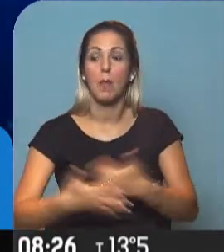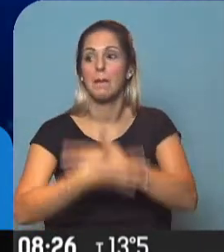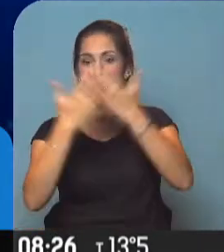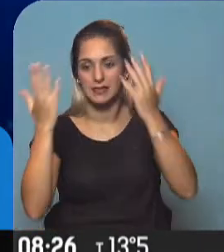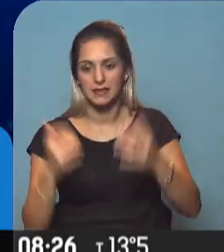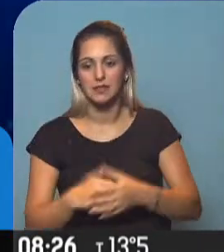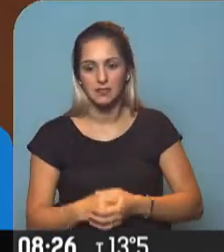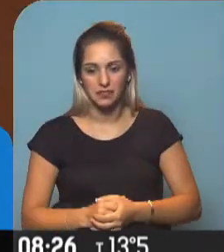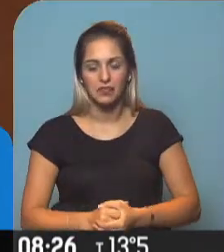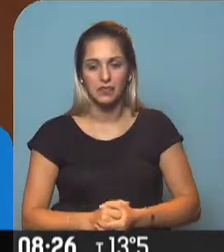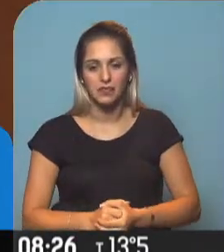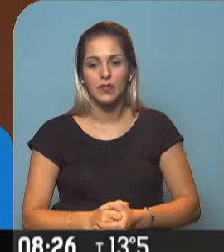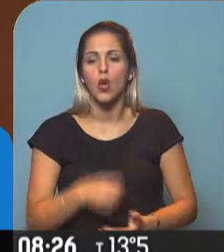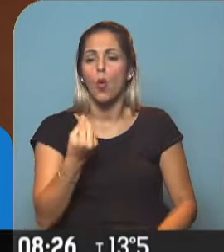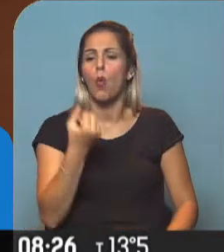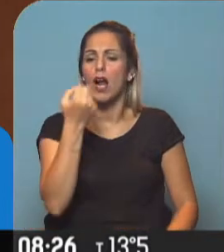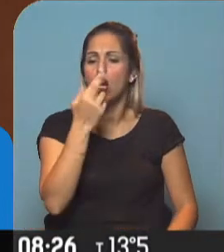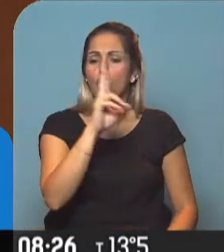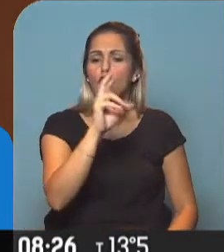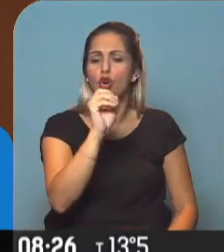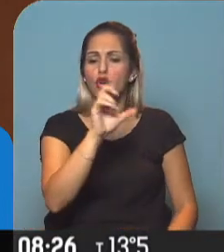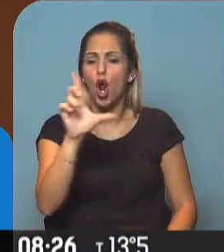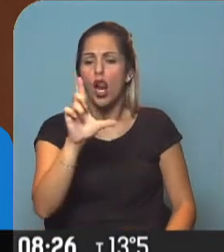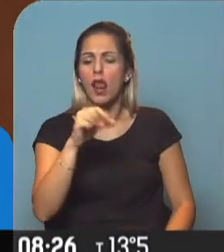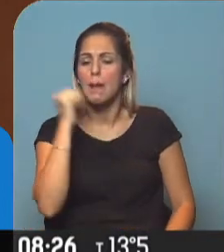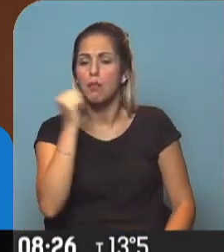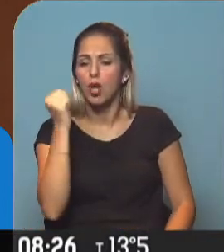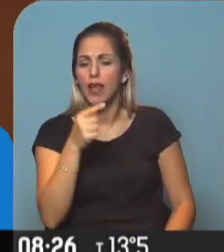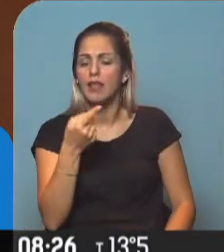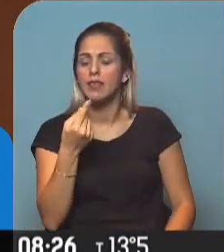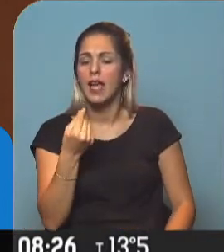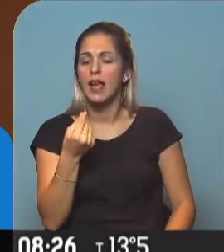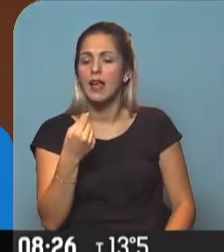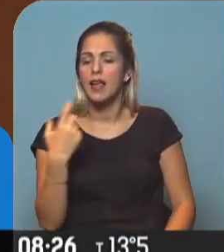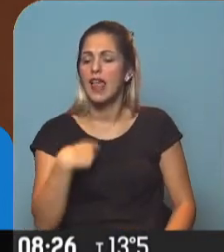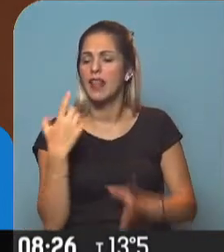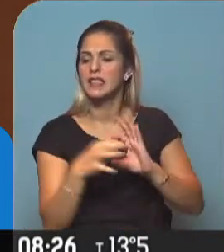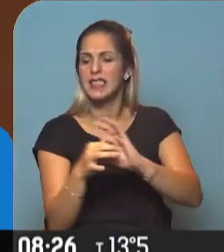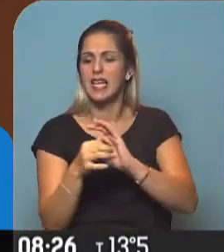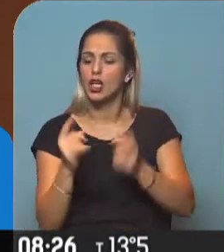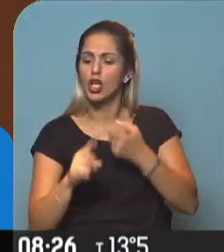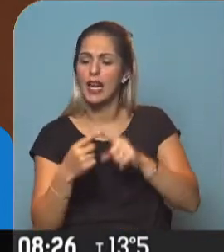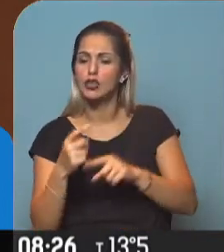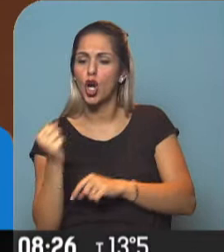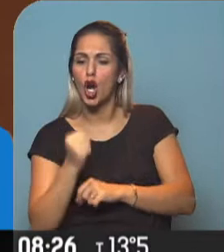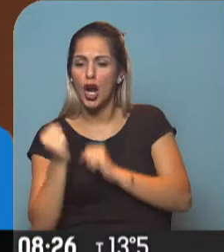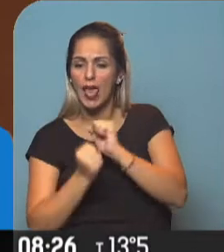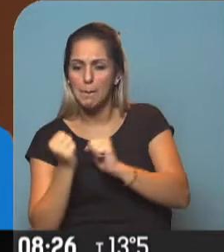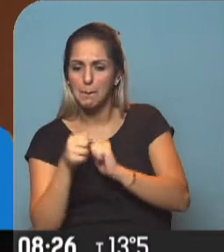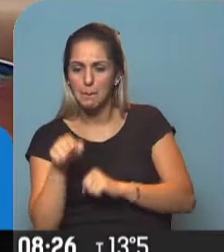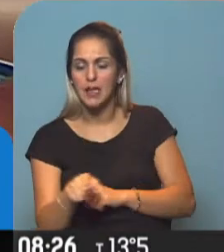a ver el rol importante de los sindicatos la relación con el empresariado che cuando éste decidían